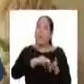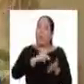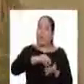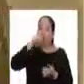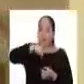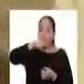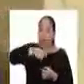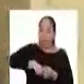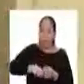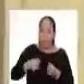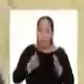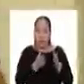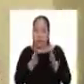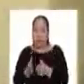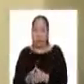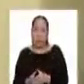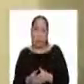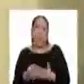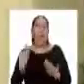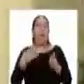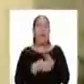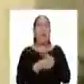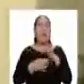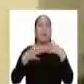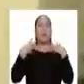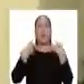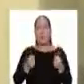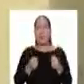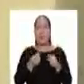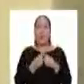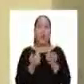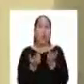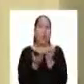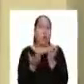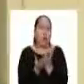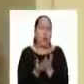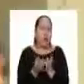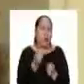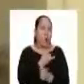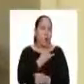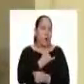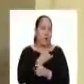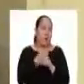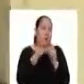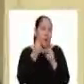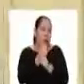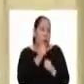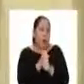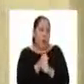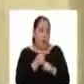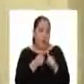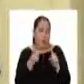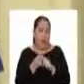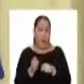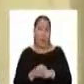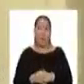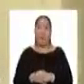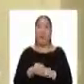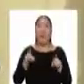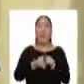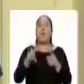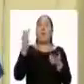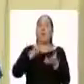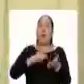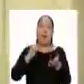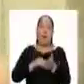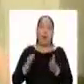cubiertas, como el acceso a salud, centros de estudio como colegios, universidades, trabajo y así muchas cosas más. Y también el aumento de